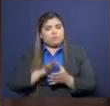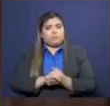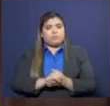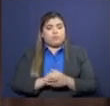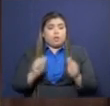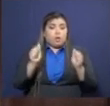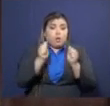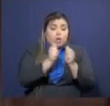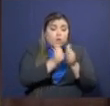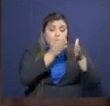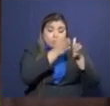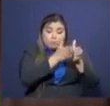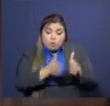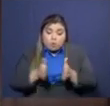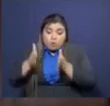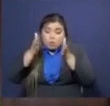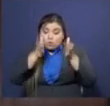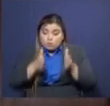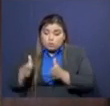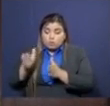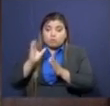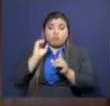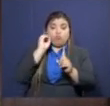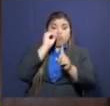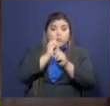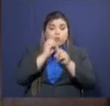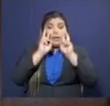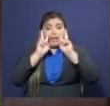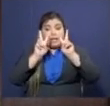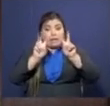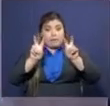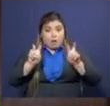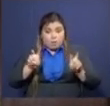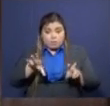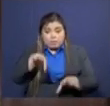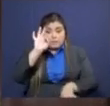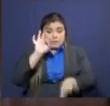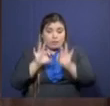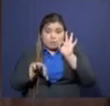mediante procesos objetivos de evaluación y selección,